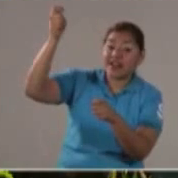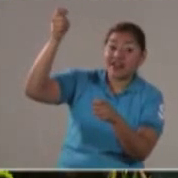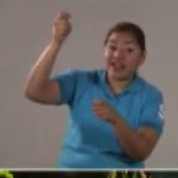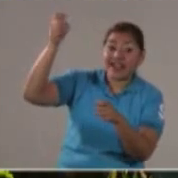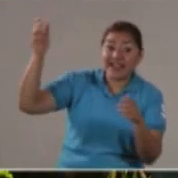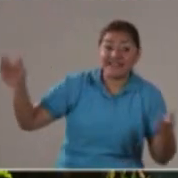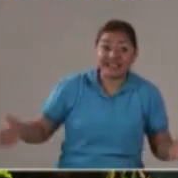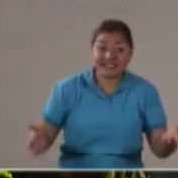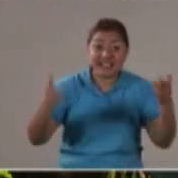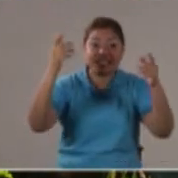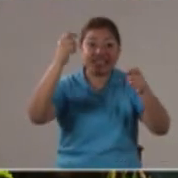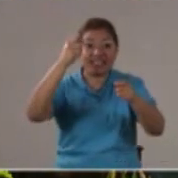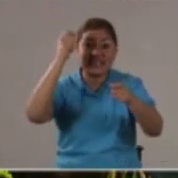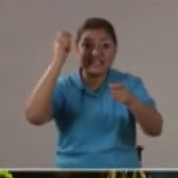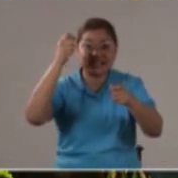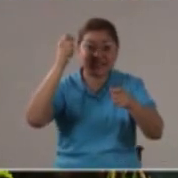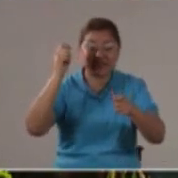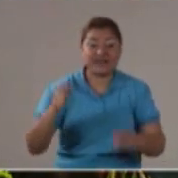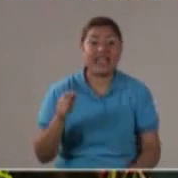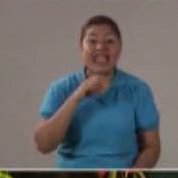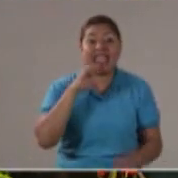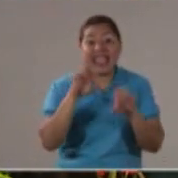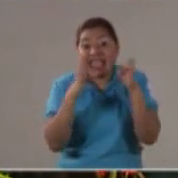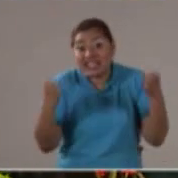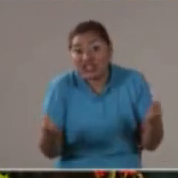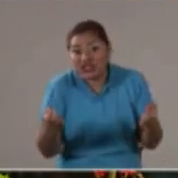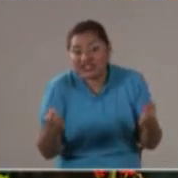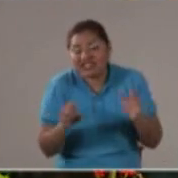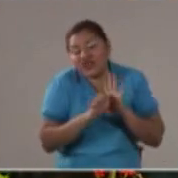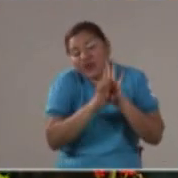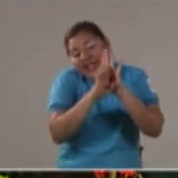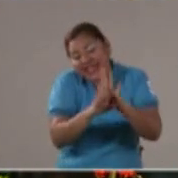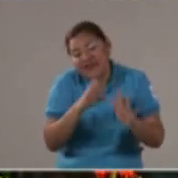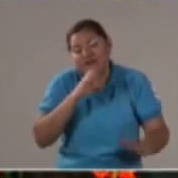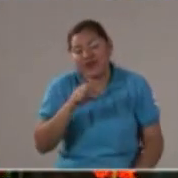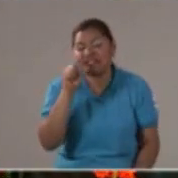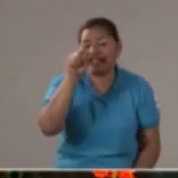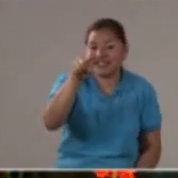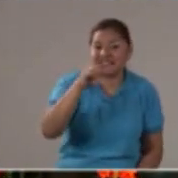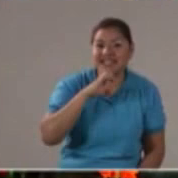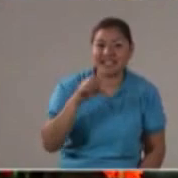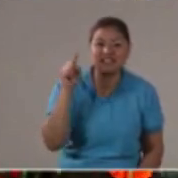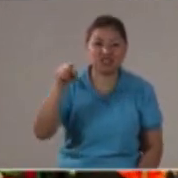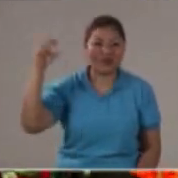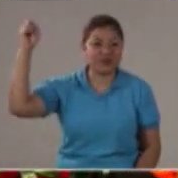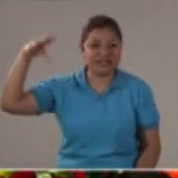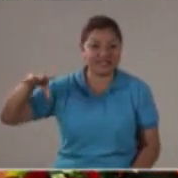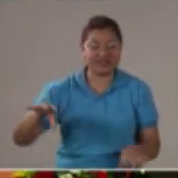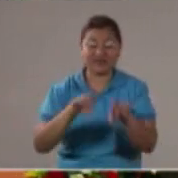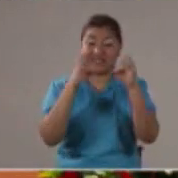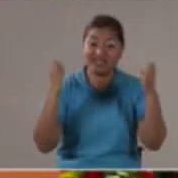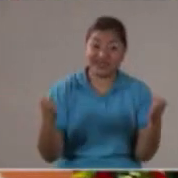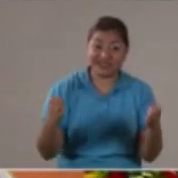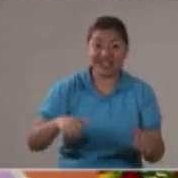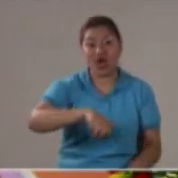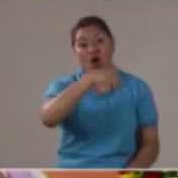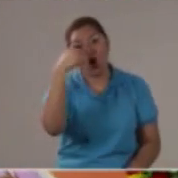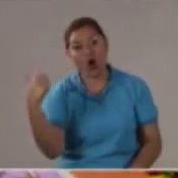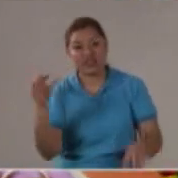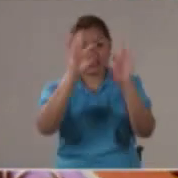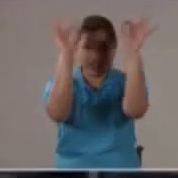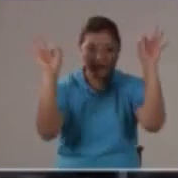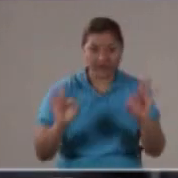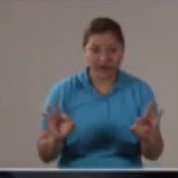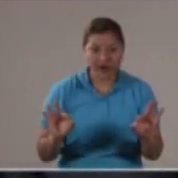barrilete, ¿verdad? Ese barrilete es tu bendición. Solo para ponerte un ejemplo. Entonces, otra de las